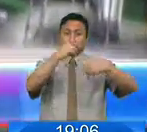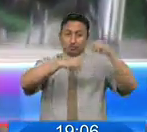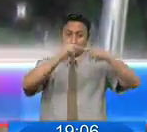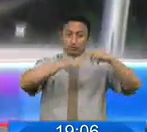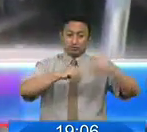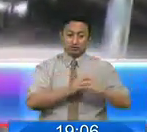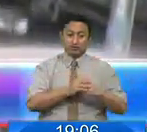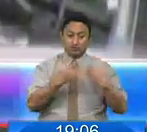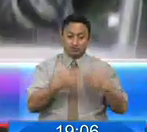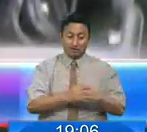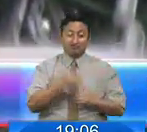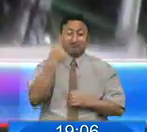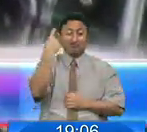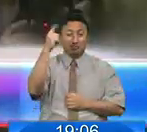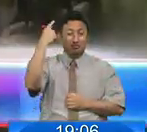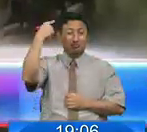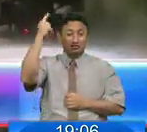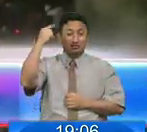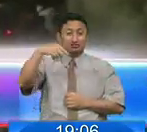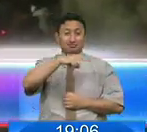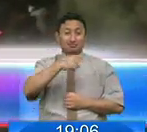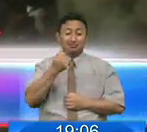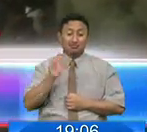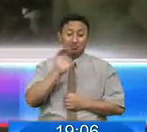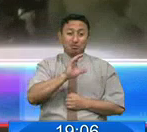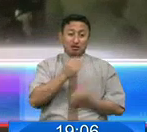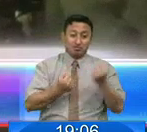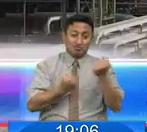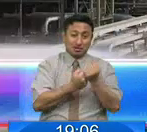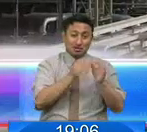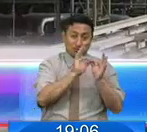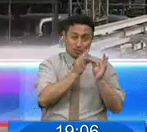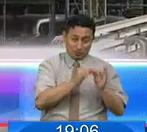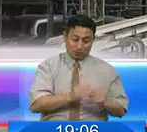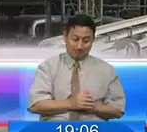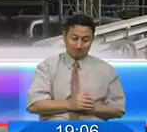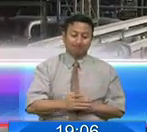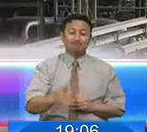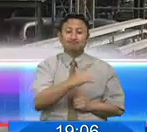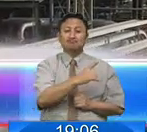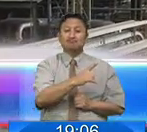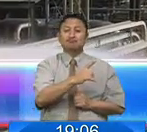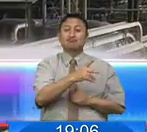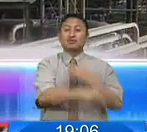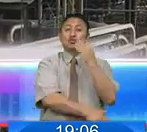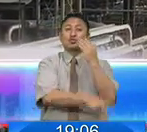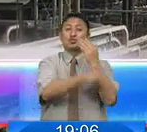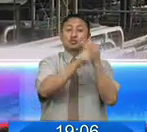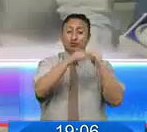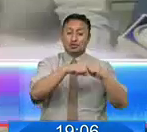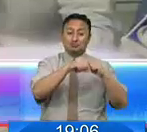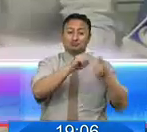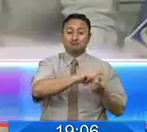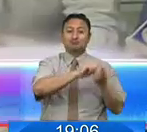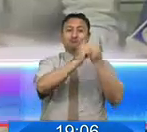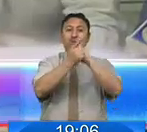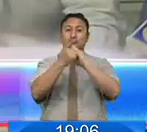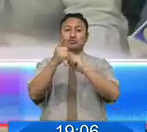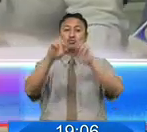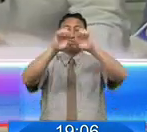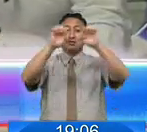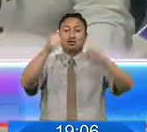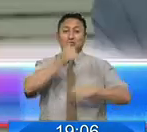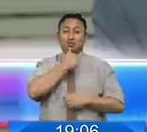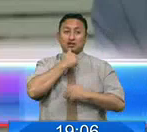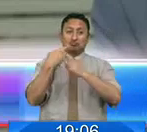los miles de millones de dólares invertidos en su repotenciación la refinería de esmeraldas será concesionada a ser informó santiago